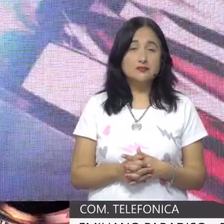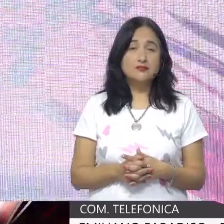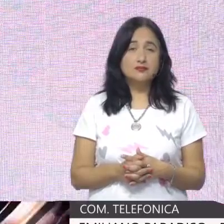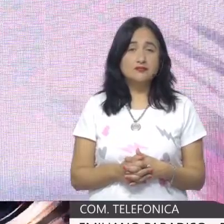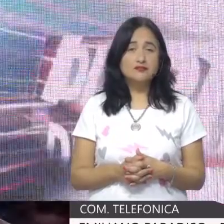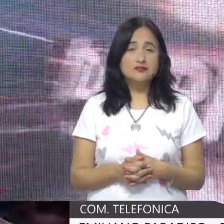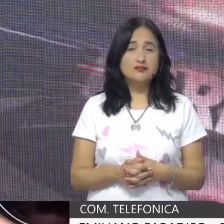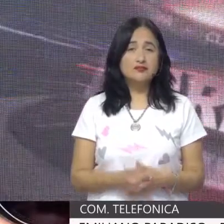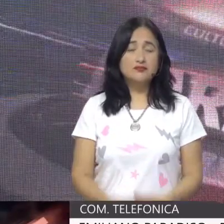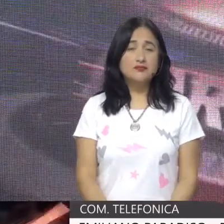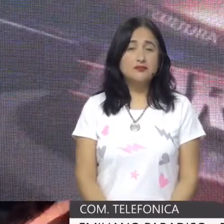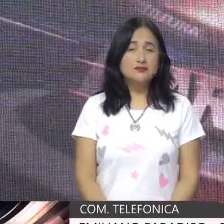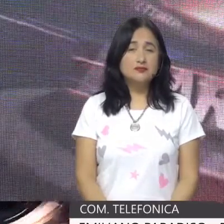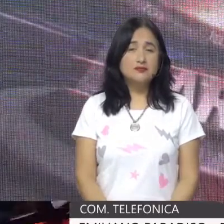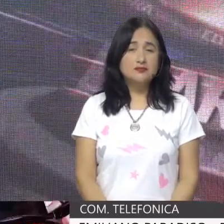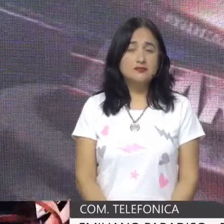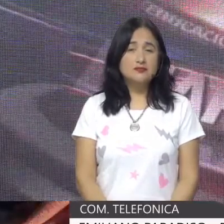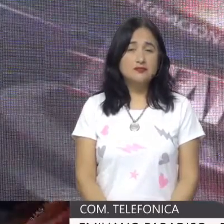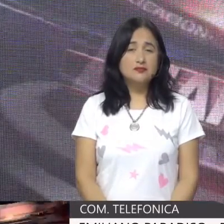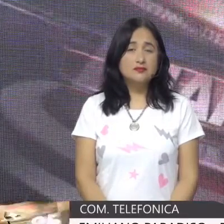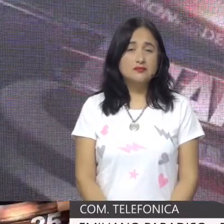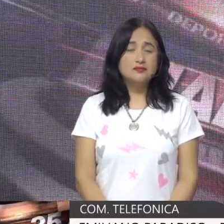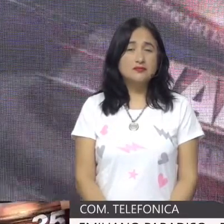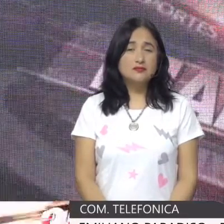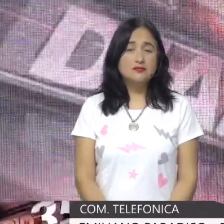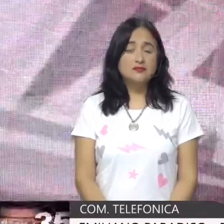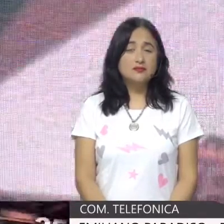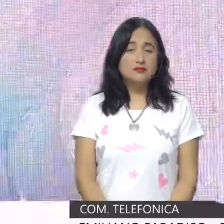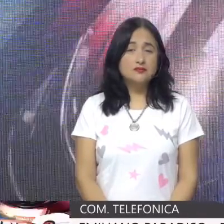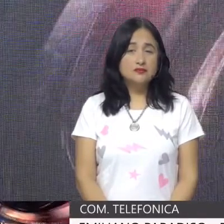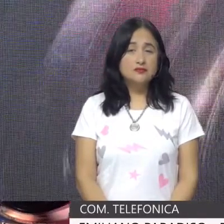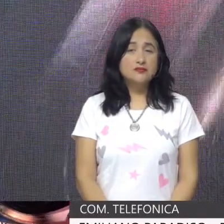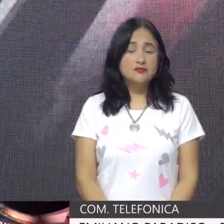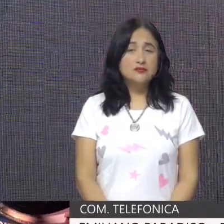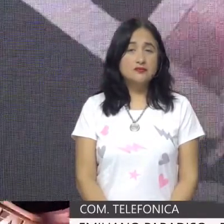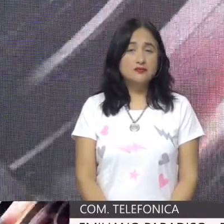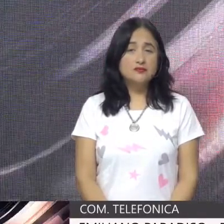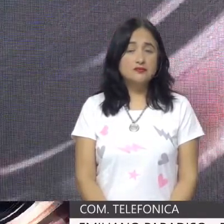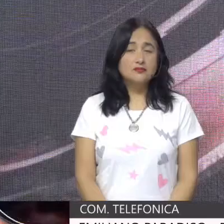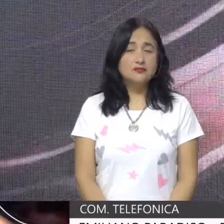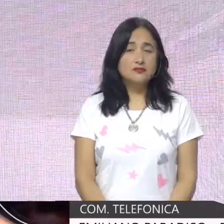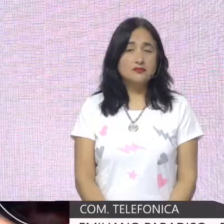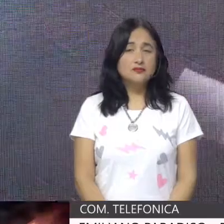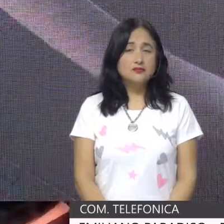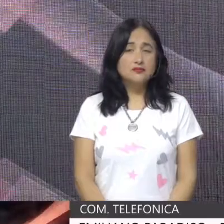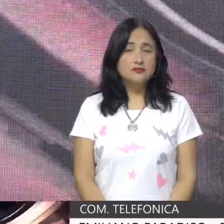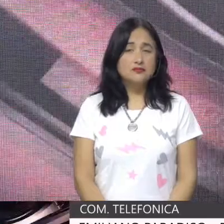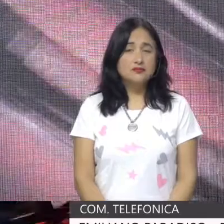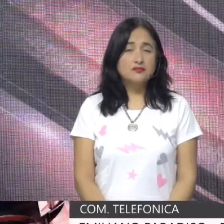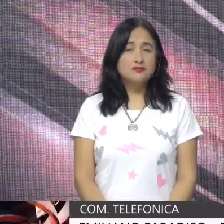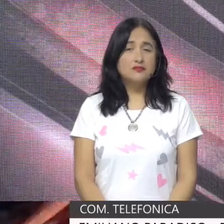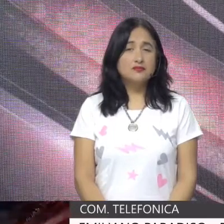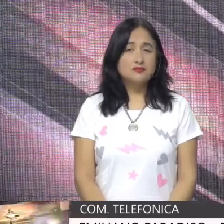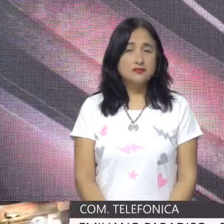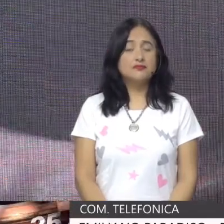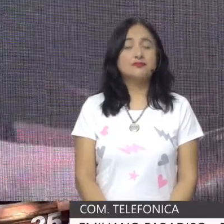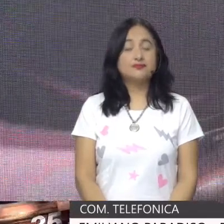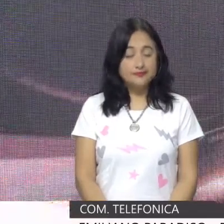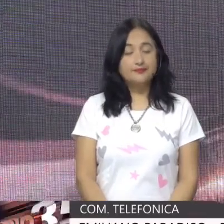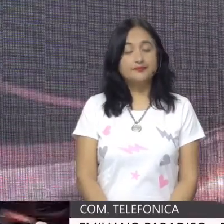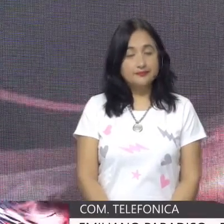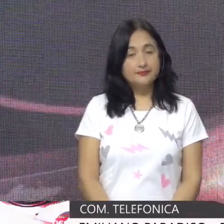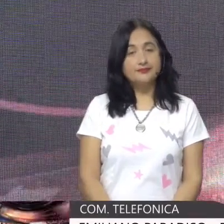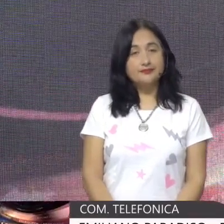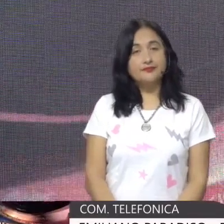dentro del sistema son los que nosotros vamos a corroborar toda esa información. Por eso es que lo que se ha abierto ahora es el periodo de inscripción